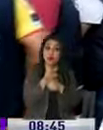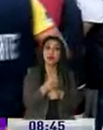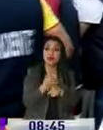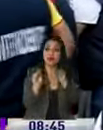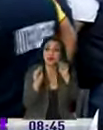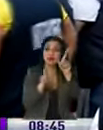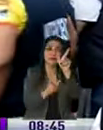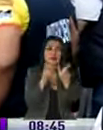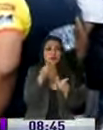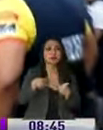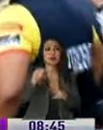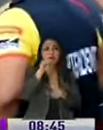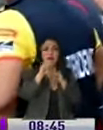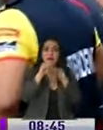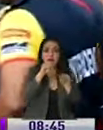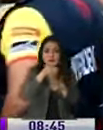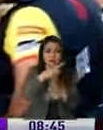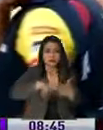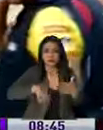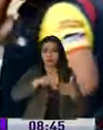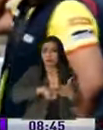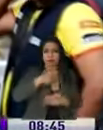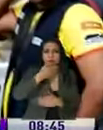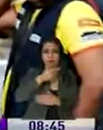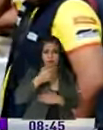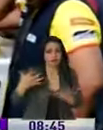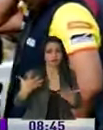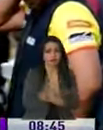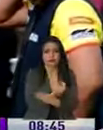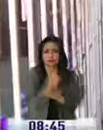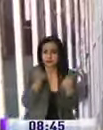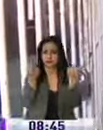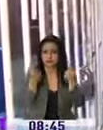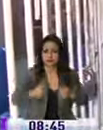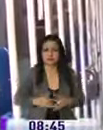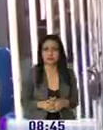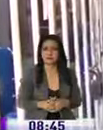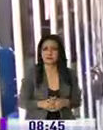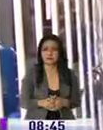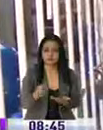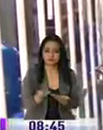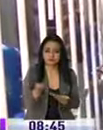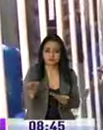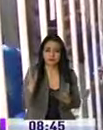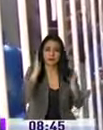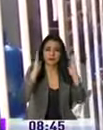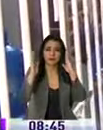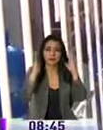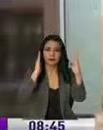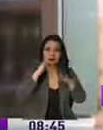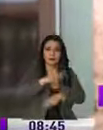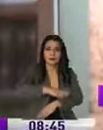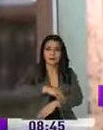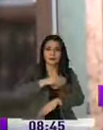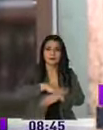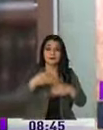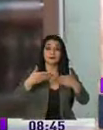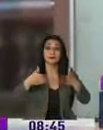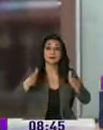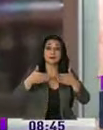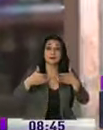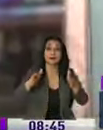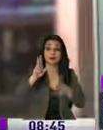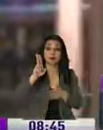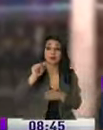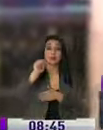realmente el puro sea producto artesanal y sea retirado inmediatamente. En cantones como Babahoyo, Quevedo, Ventanas,